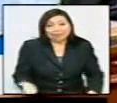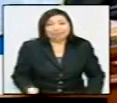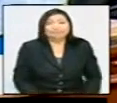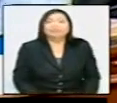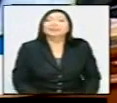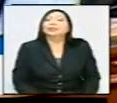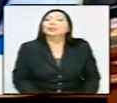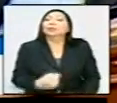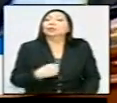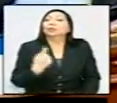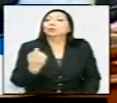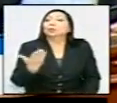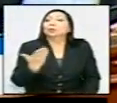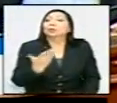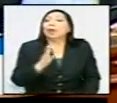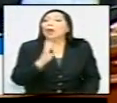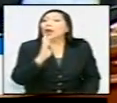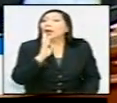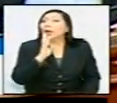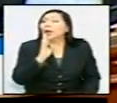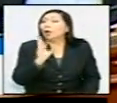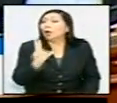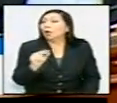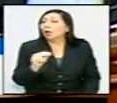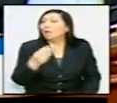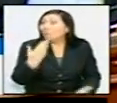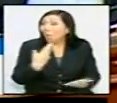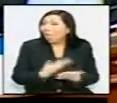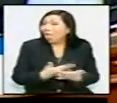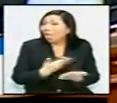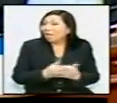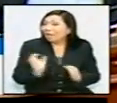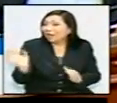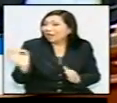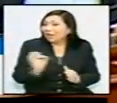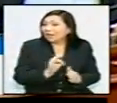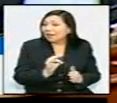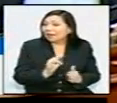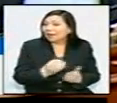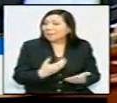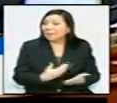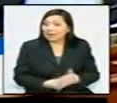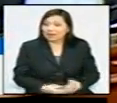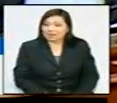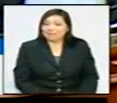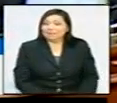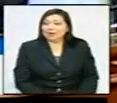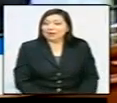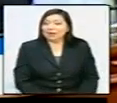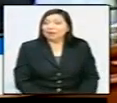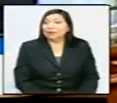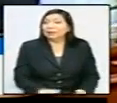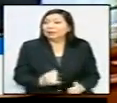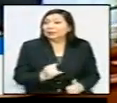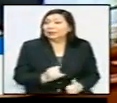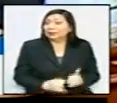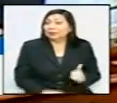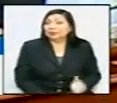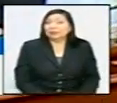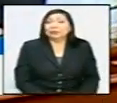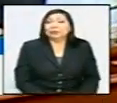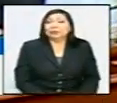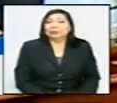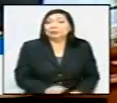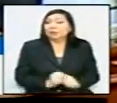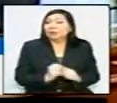tanto, solo es su palabra, no corroborada con ningún elemento de prueba. Finalmente, en los